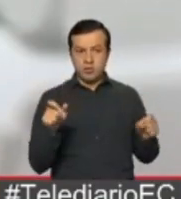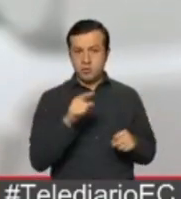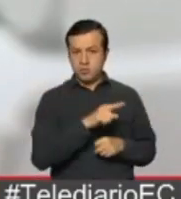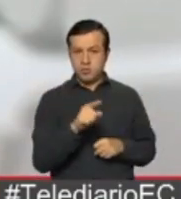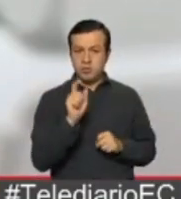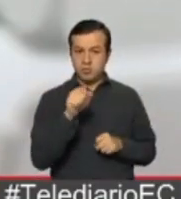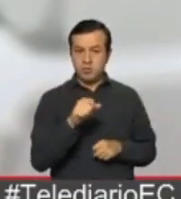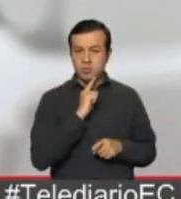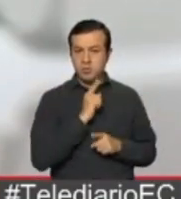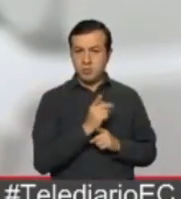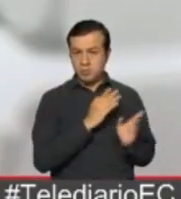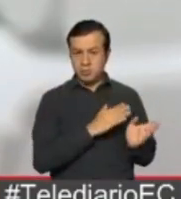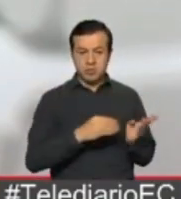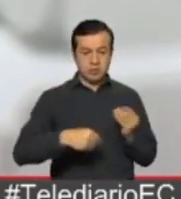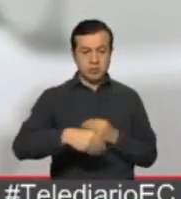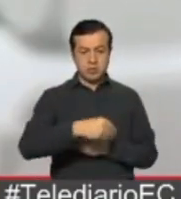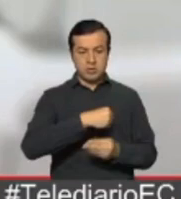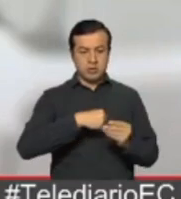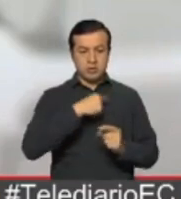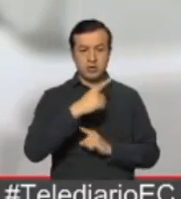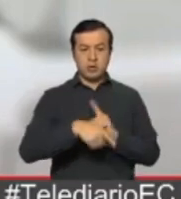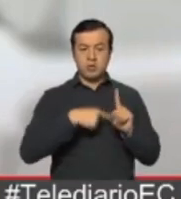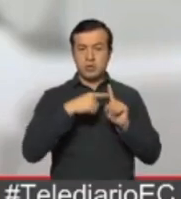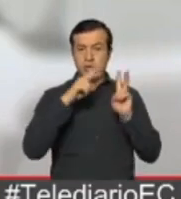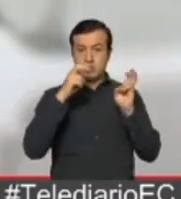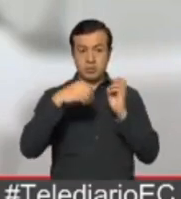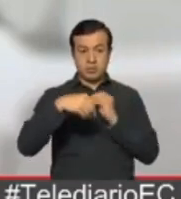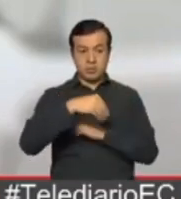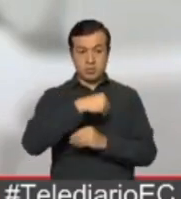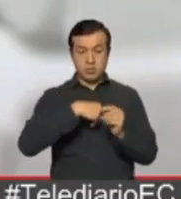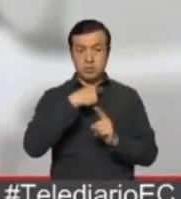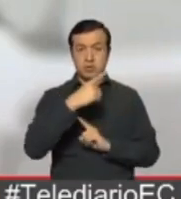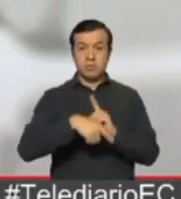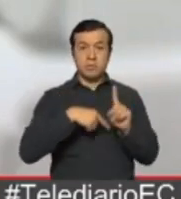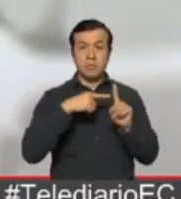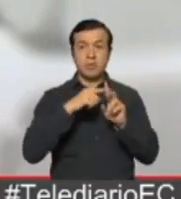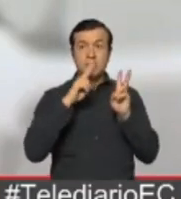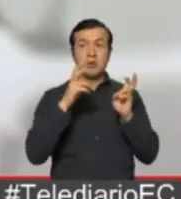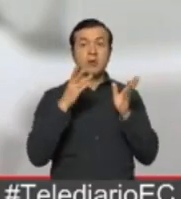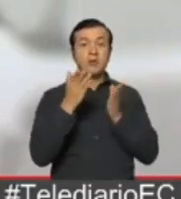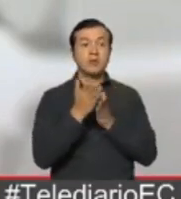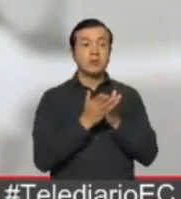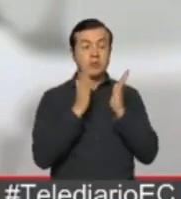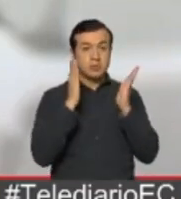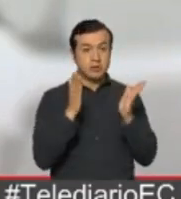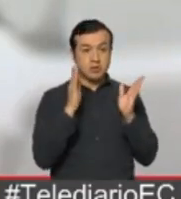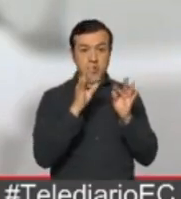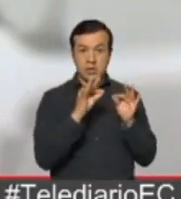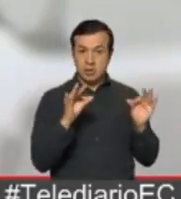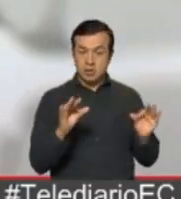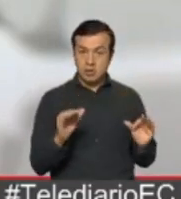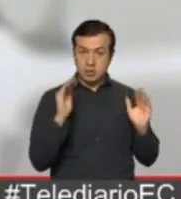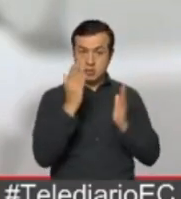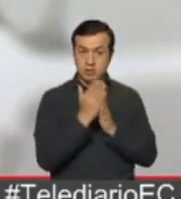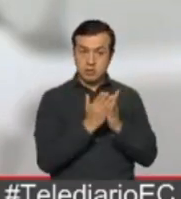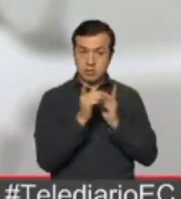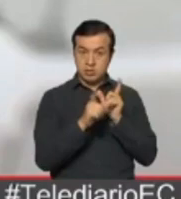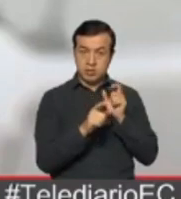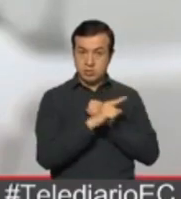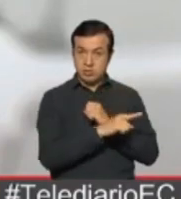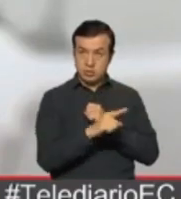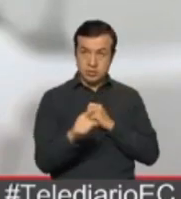realizar las correspondientes inversiones y no sólo es un tema de inversiones es un tema de prestación de servicio de la calidad del servicio